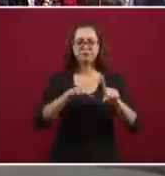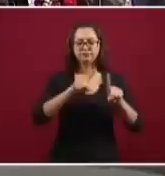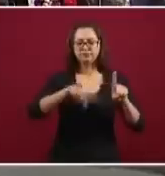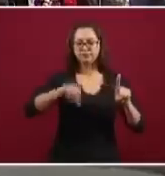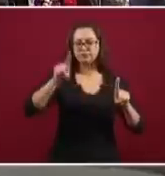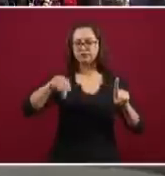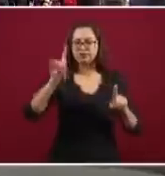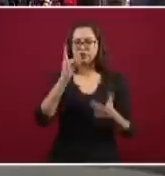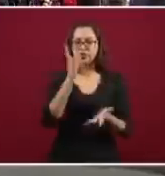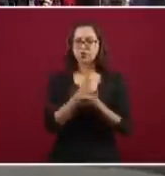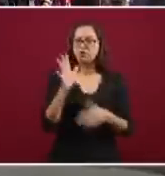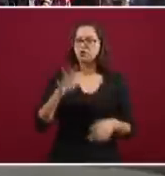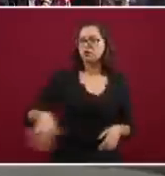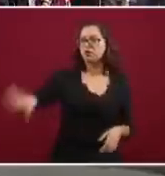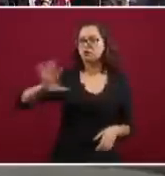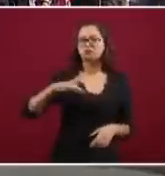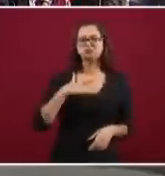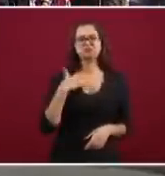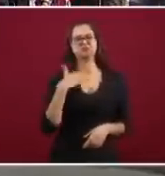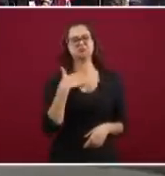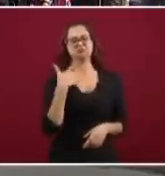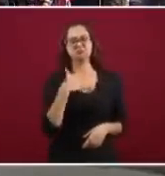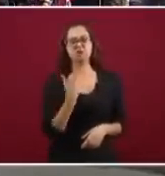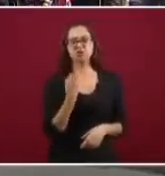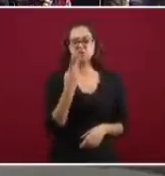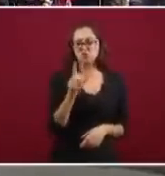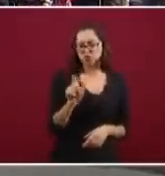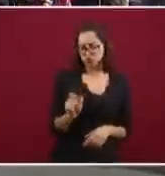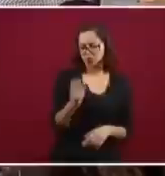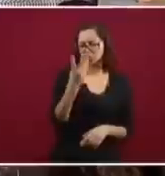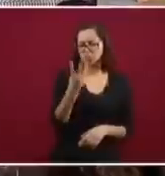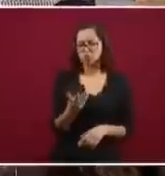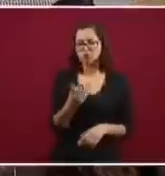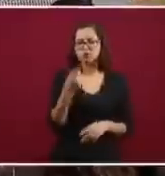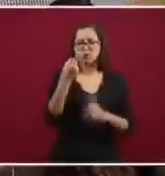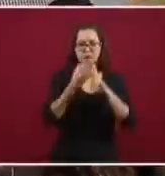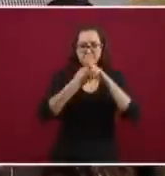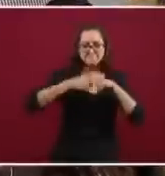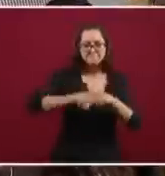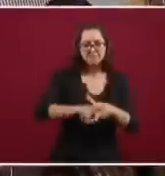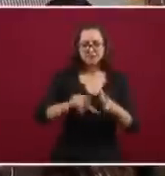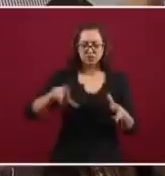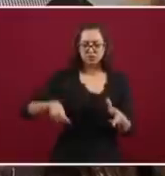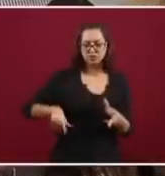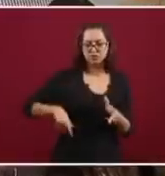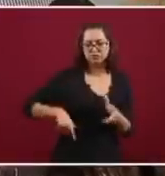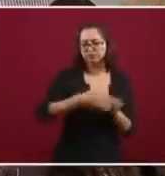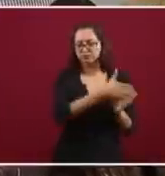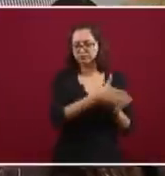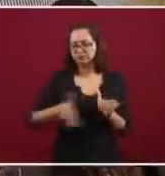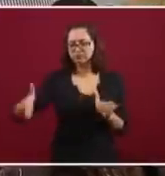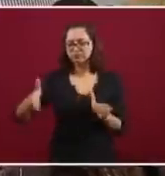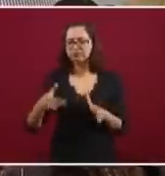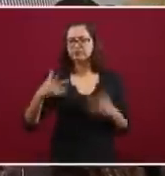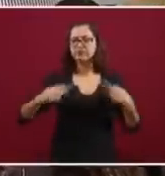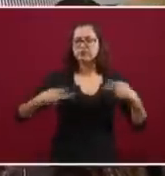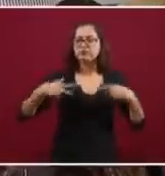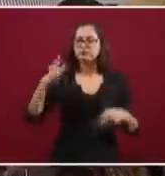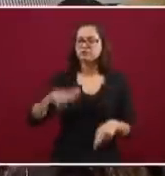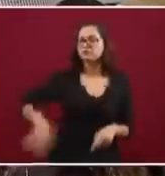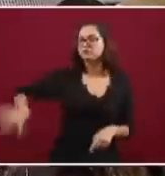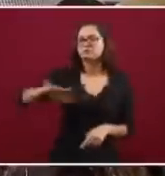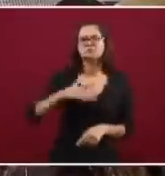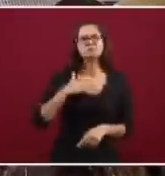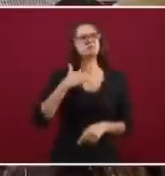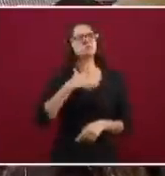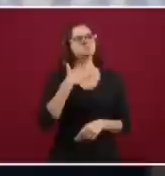percepción. Entiendo, ¿sí? Fue 2.4 desde que ustedes entraron hasta ahora, que la percepción de la gente ha